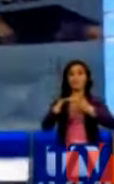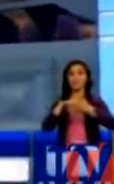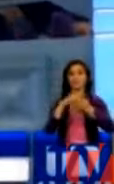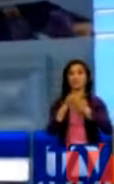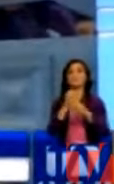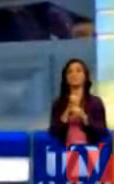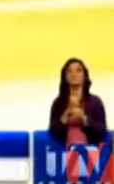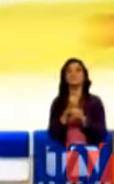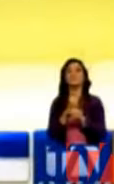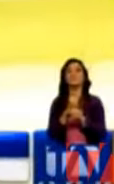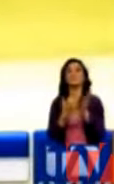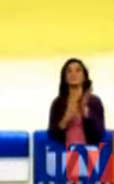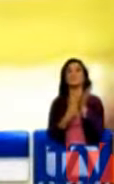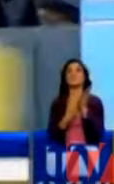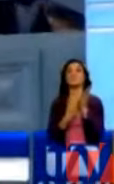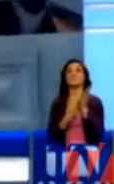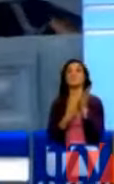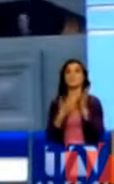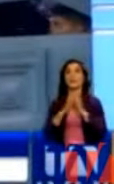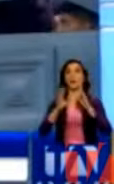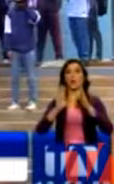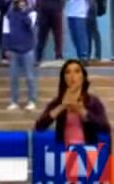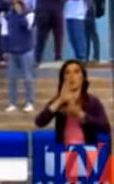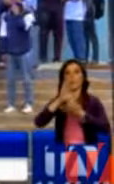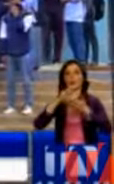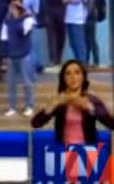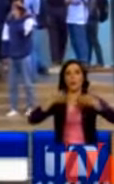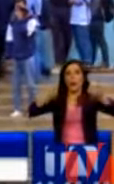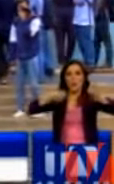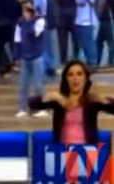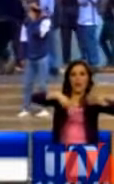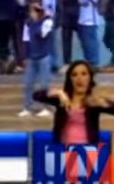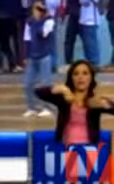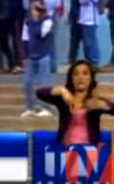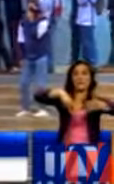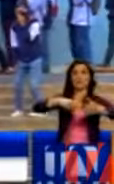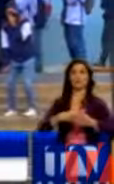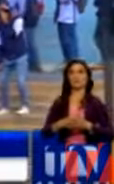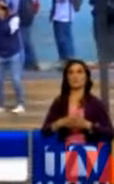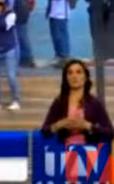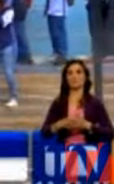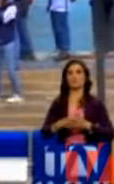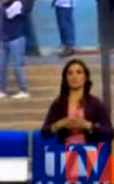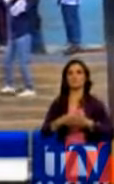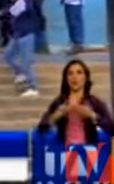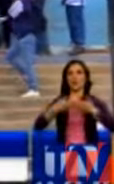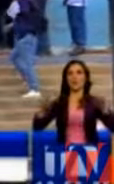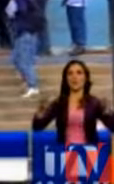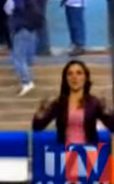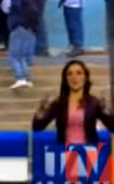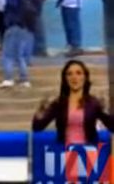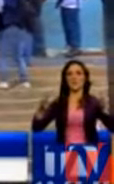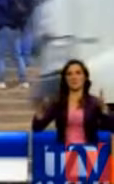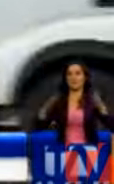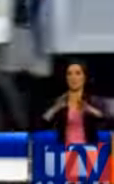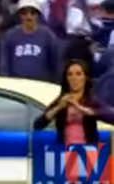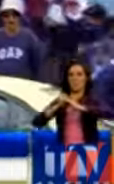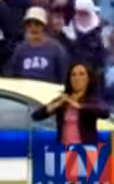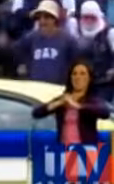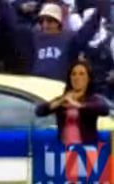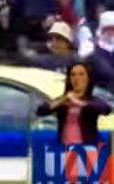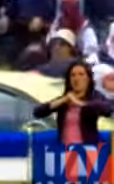estudiantes intentaron salir del centro educativo y, como vemos también en imágenes, lograron abrir la puerta con un